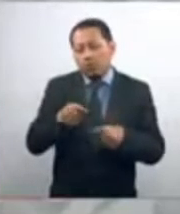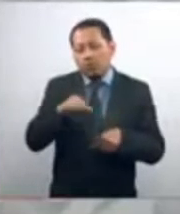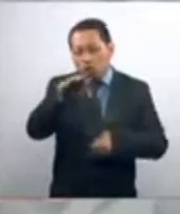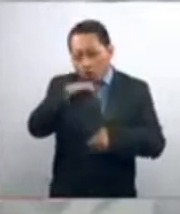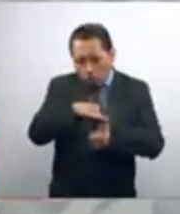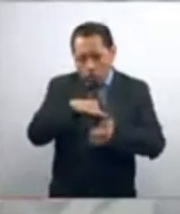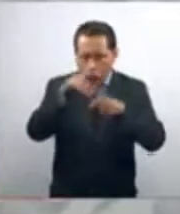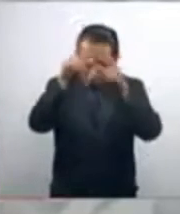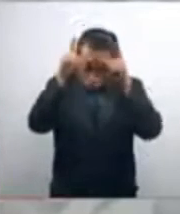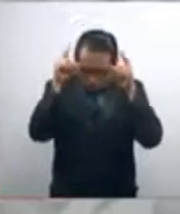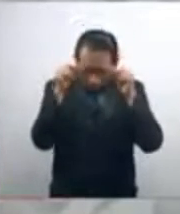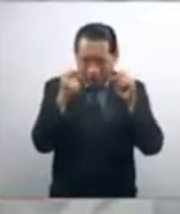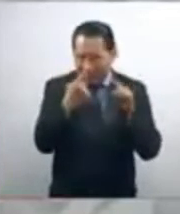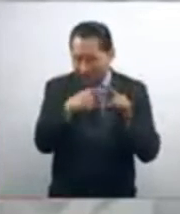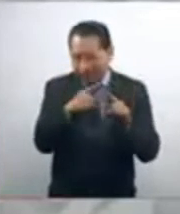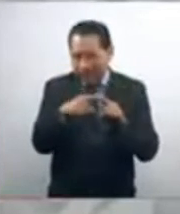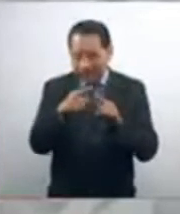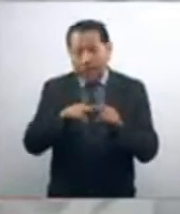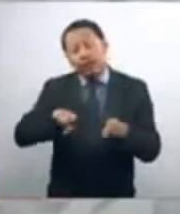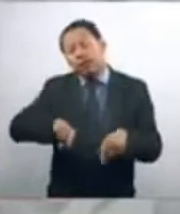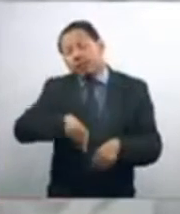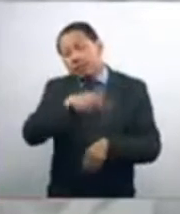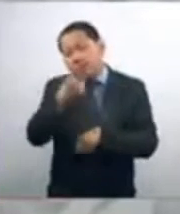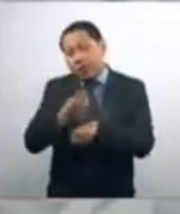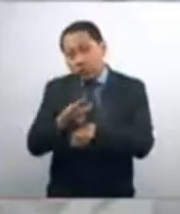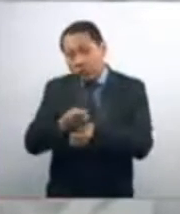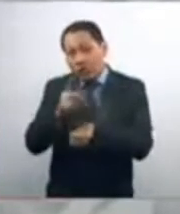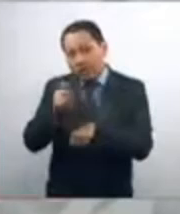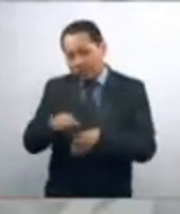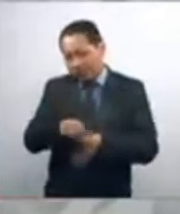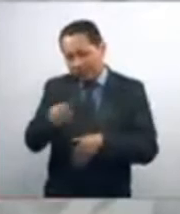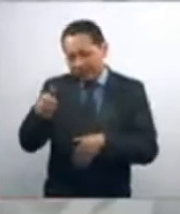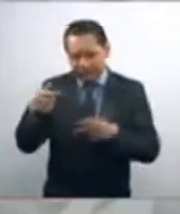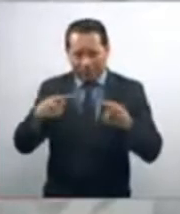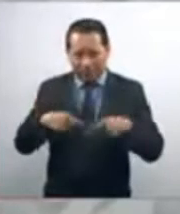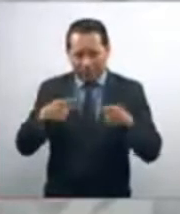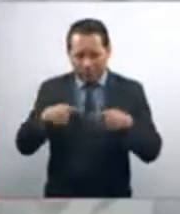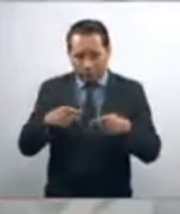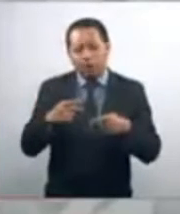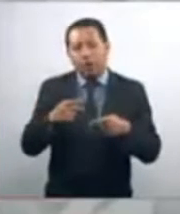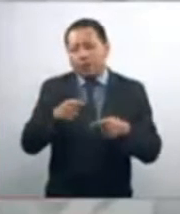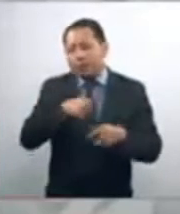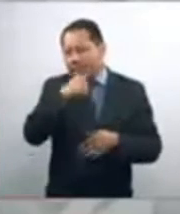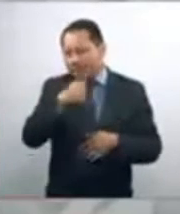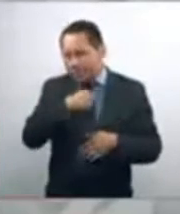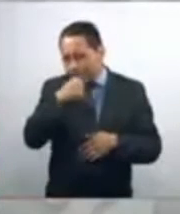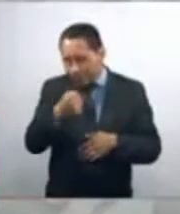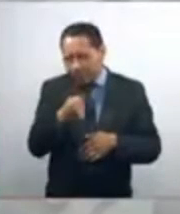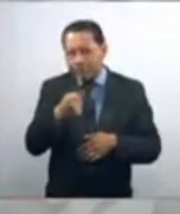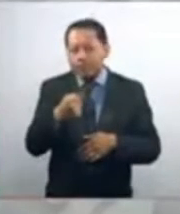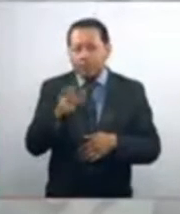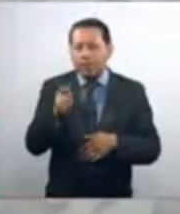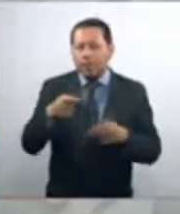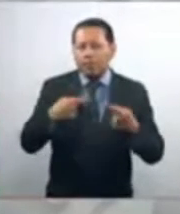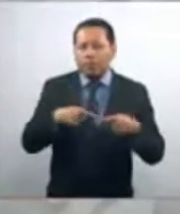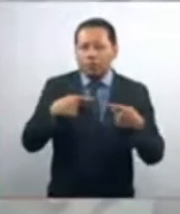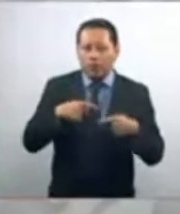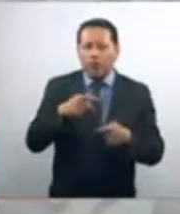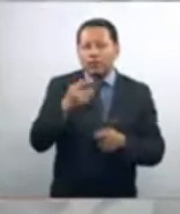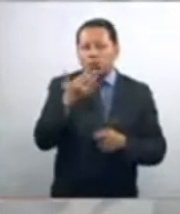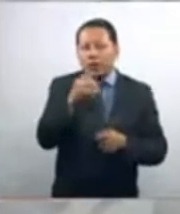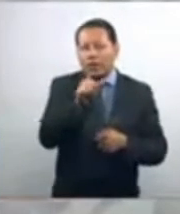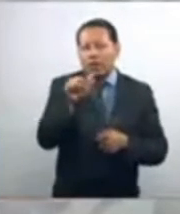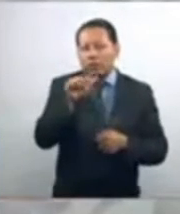de primera línea, sucesivamente al personal de salud restante, adultos mayores, personas de 50 a 59